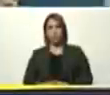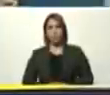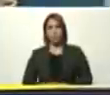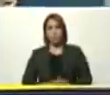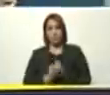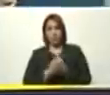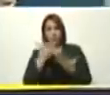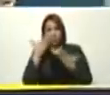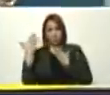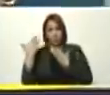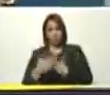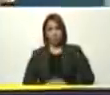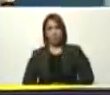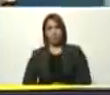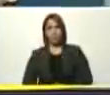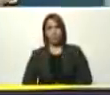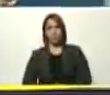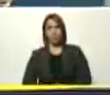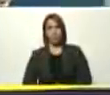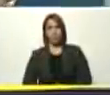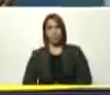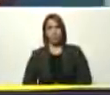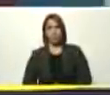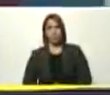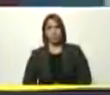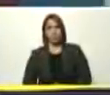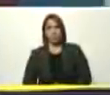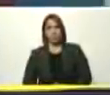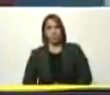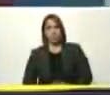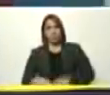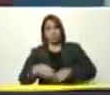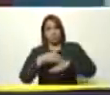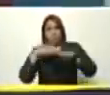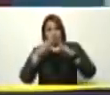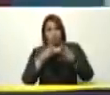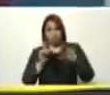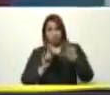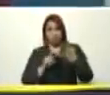compañero, presentes, tenemos al ministro